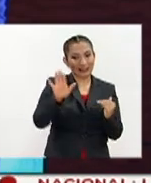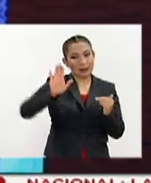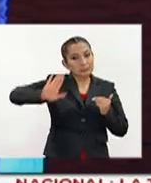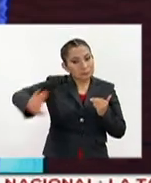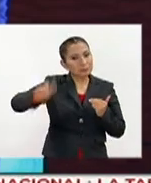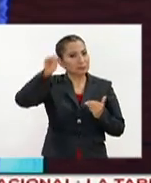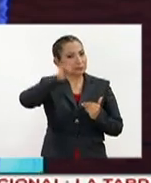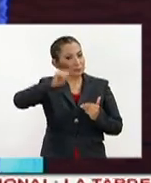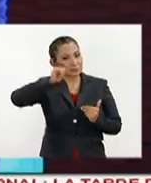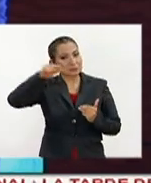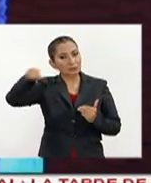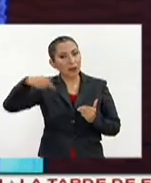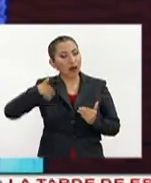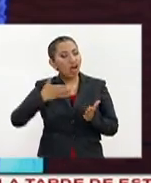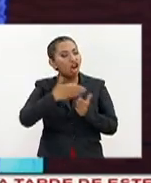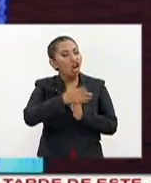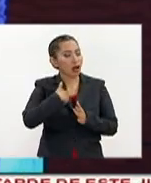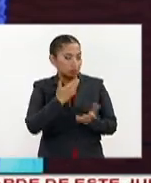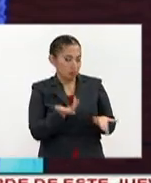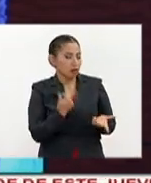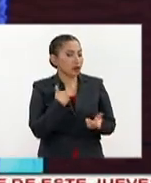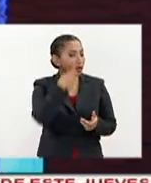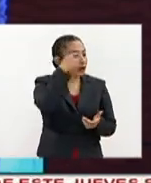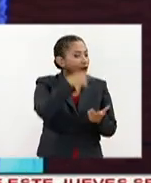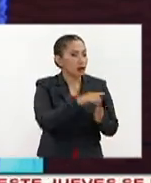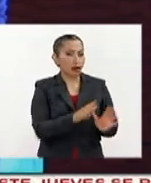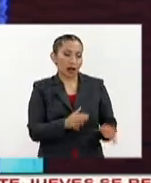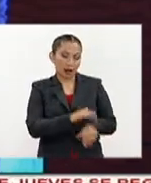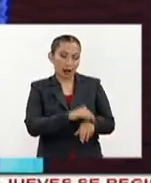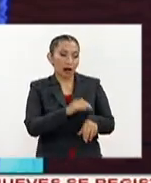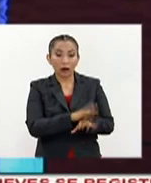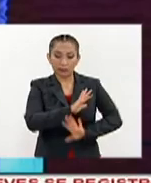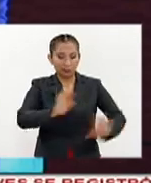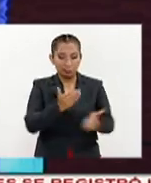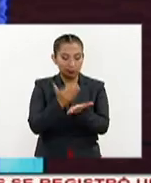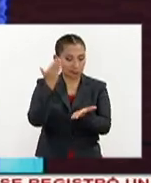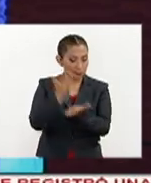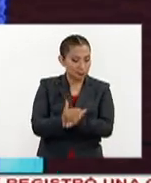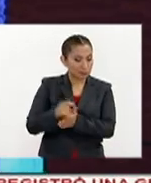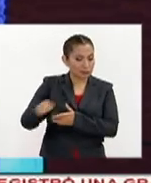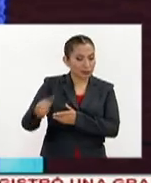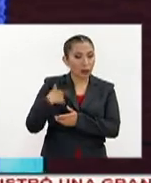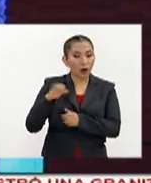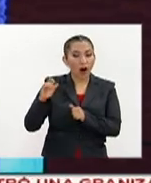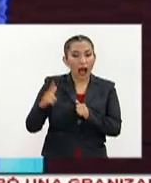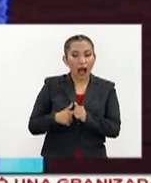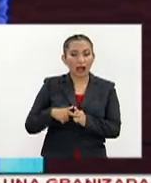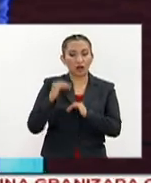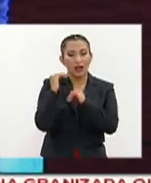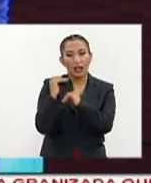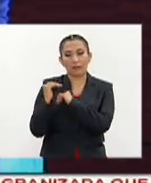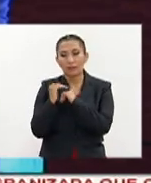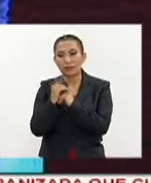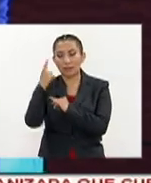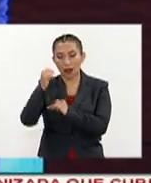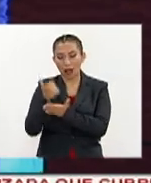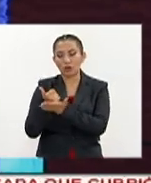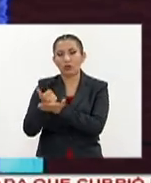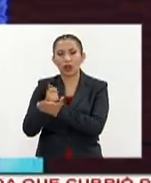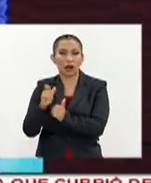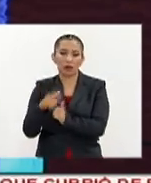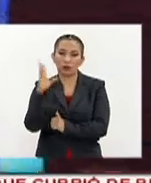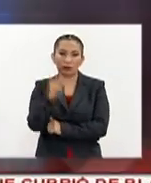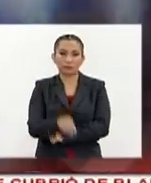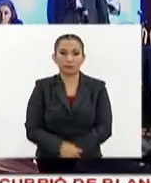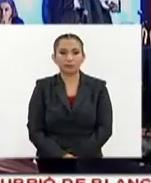último término mermen su credibilidad o lleguen en casos extremos a copar su actuación a favor de intereses personales